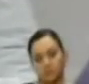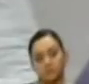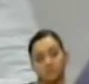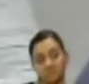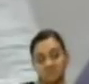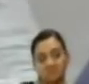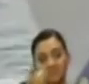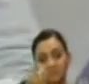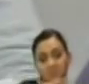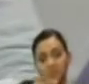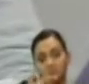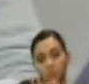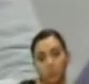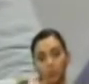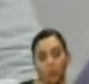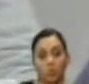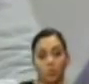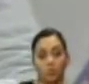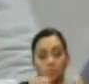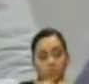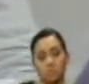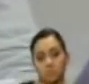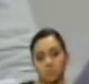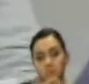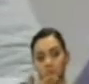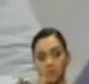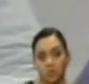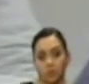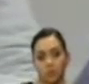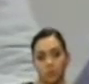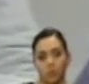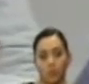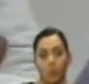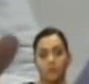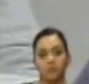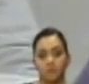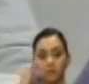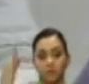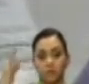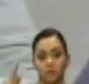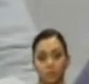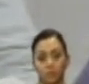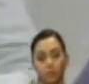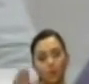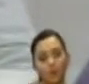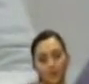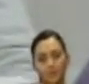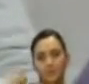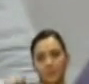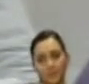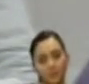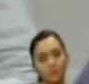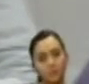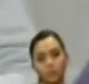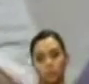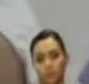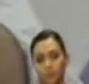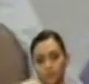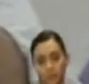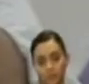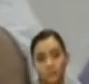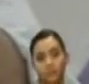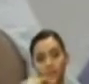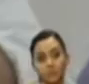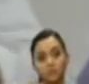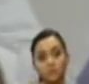bueno, estamos manejando bastante bien el sector fiscal, hubo un poco de retraso, obviamente, ¿no? Frente a los problemas. Subió el